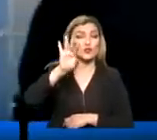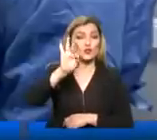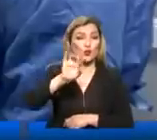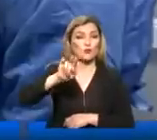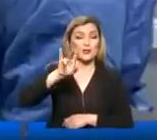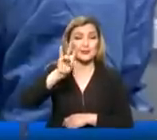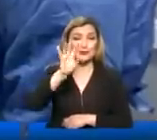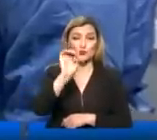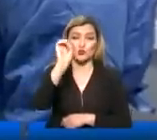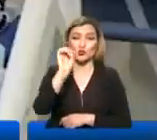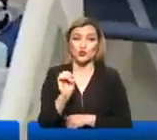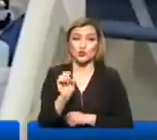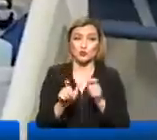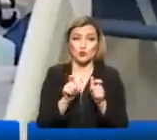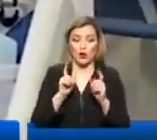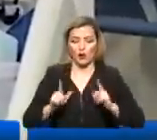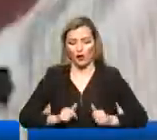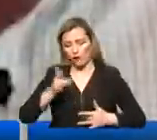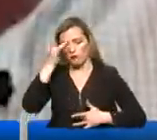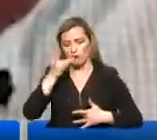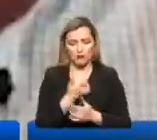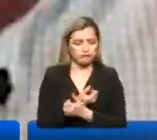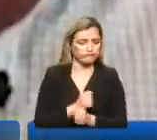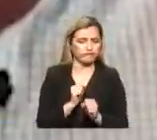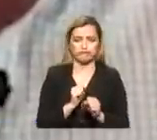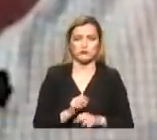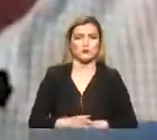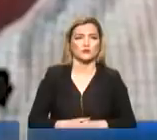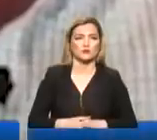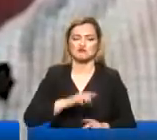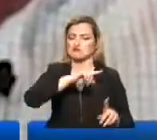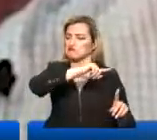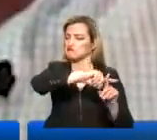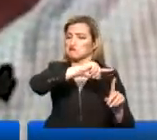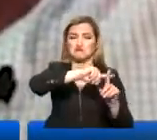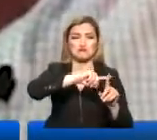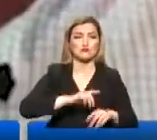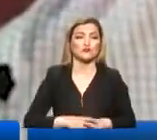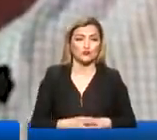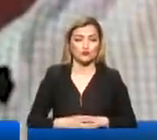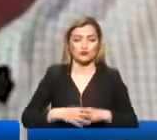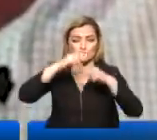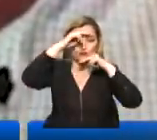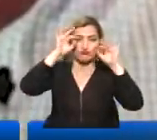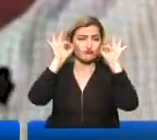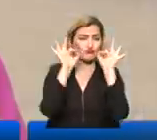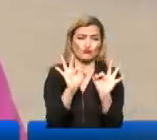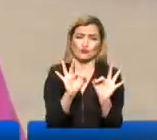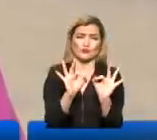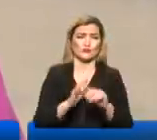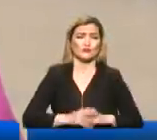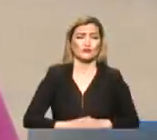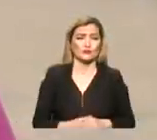las personas contagiadas ha superado el COVID-19. Lo cual es muy positivo. Son buenas noticias para todos.